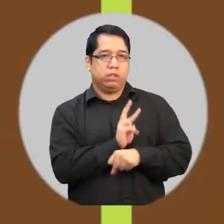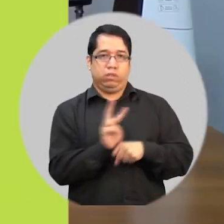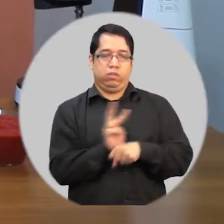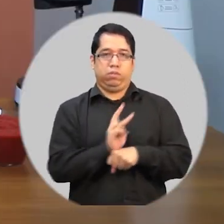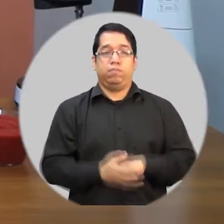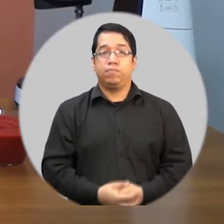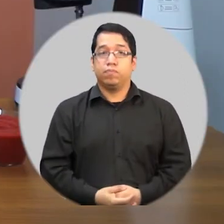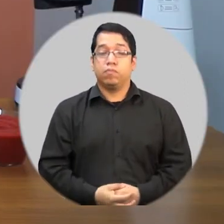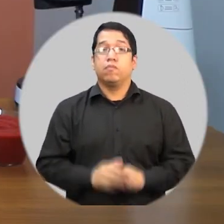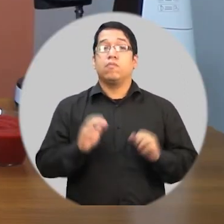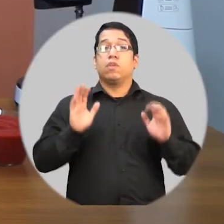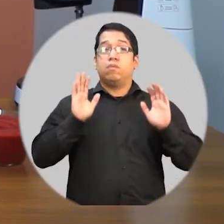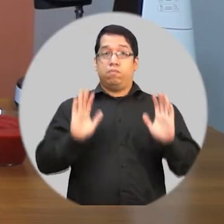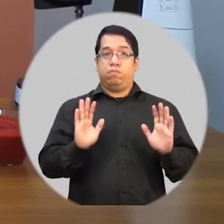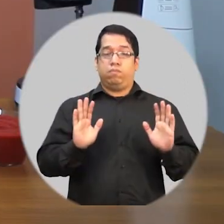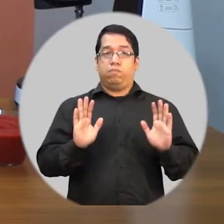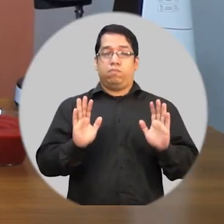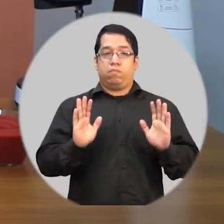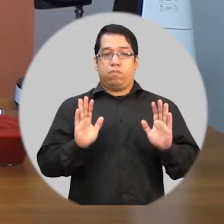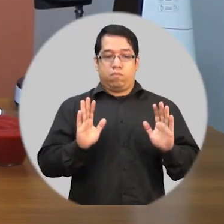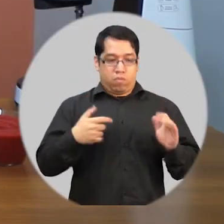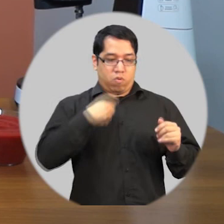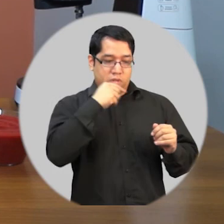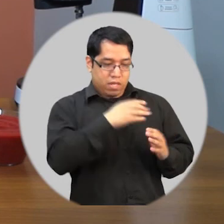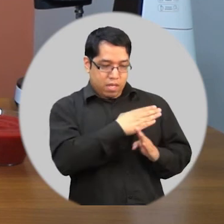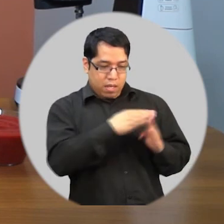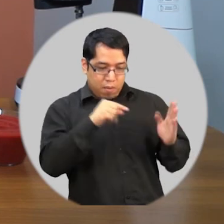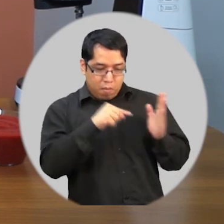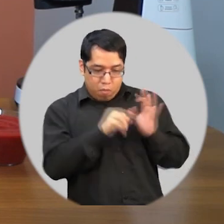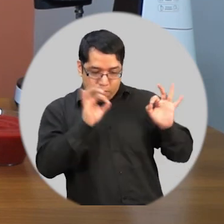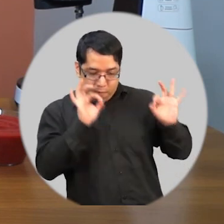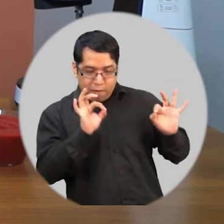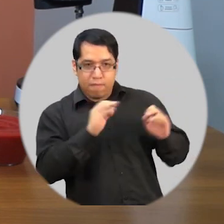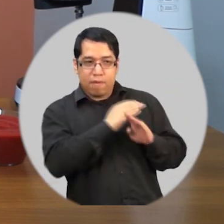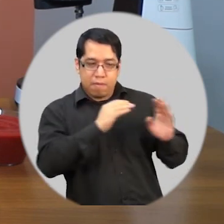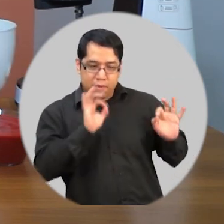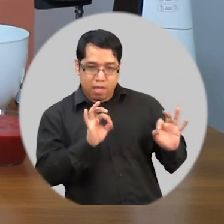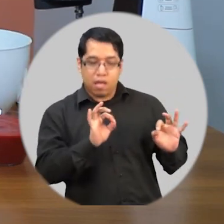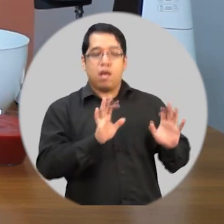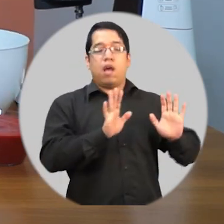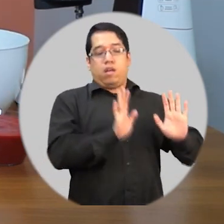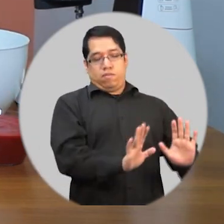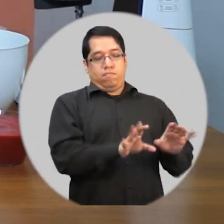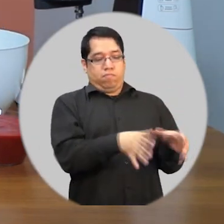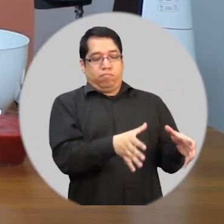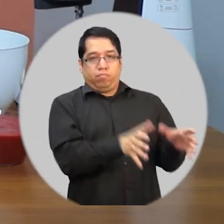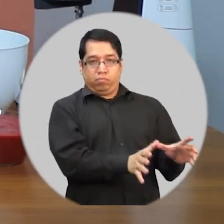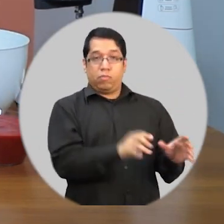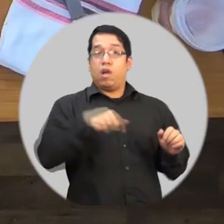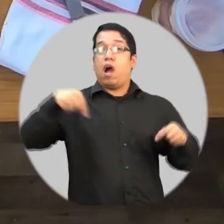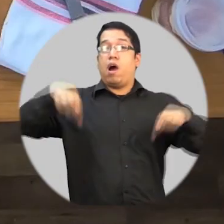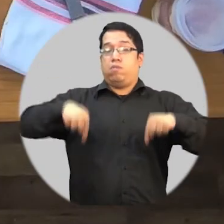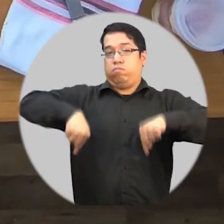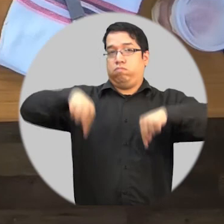Una vez que tengamos punto medio nuestra crema de leche, dejamos ahí. Lo que vamos a hacer ahora